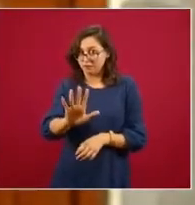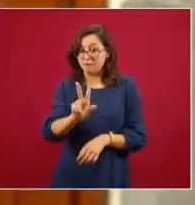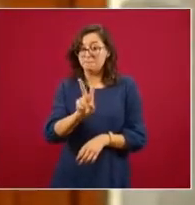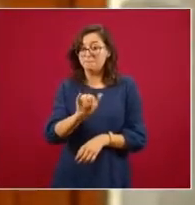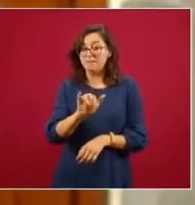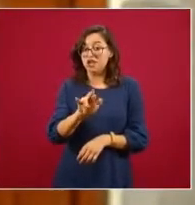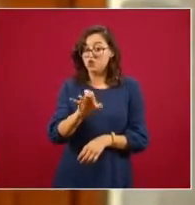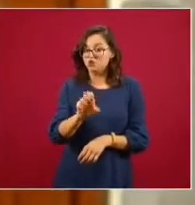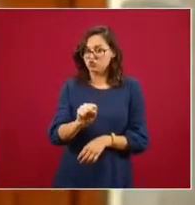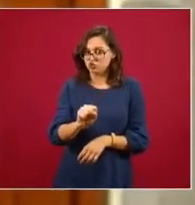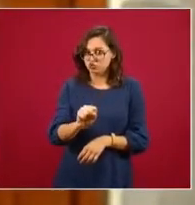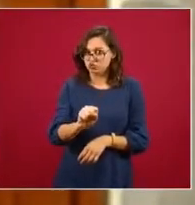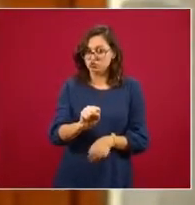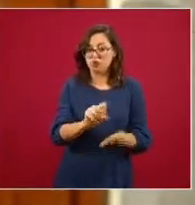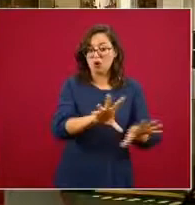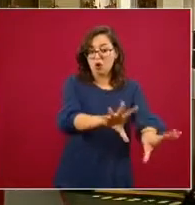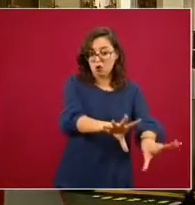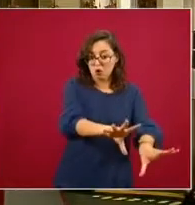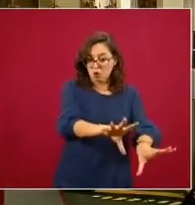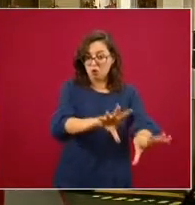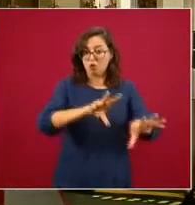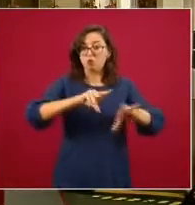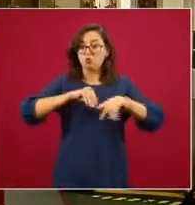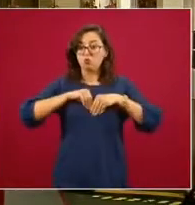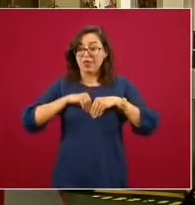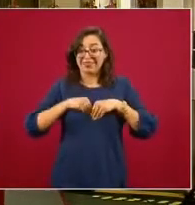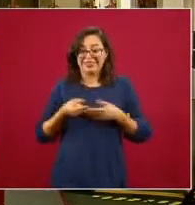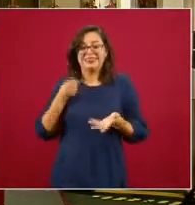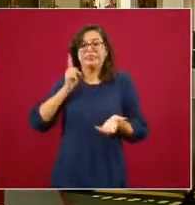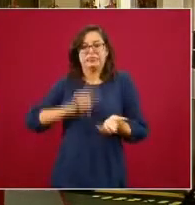aquella que se contagia del virus y por lo tanto el